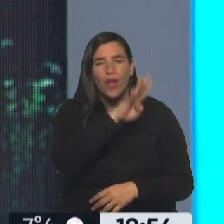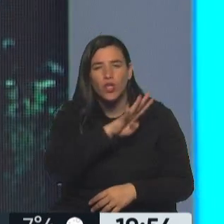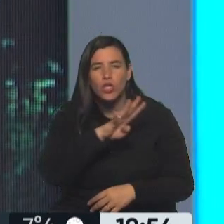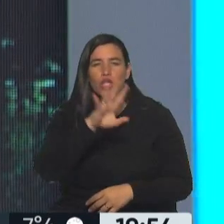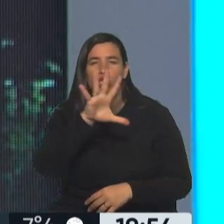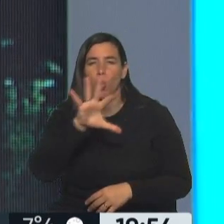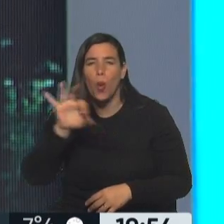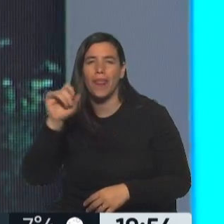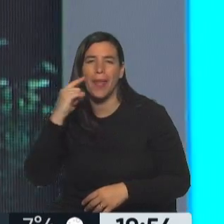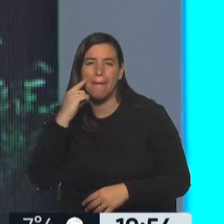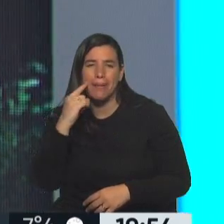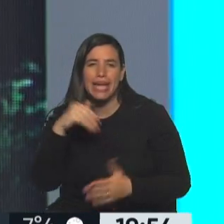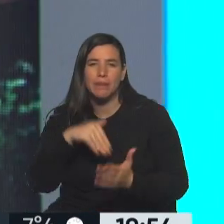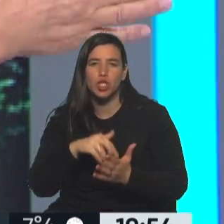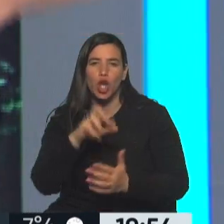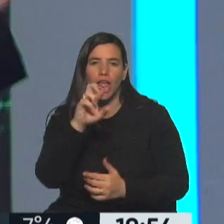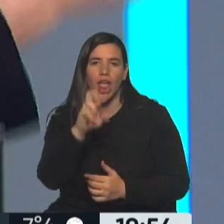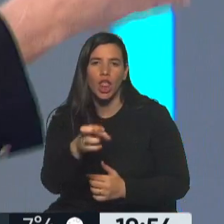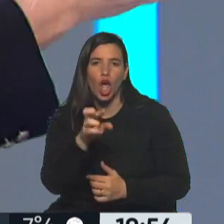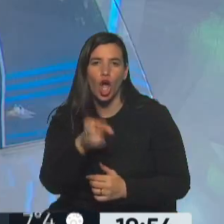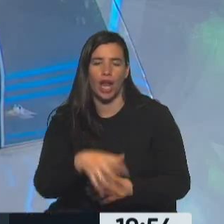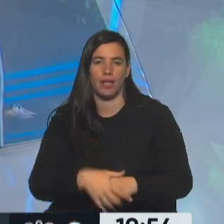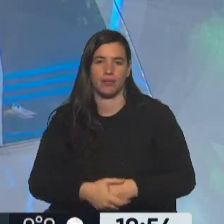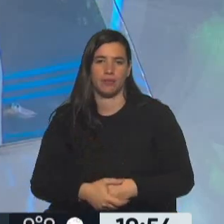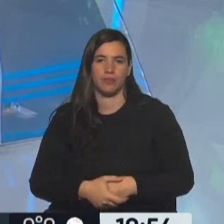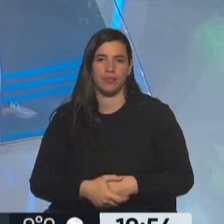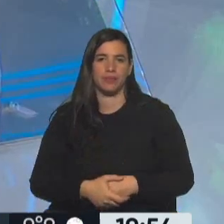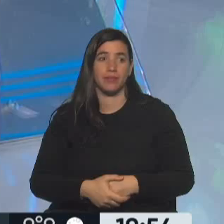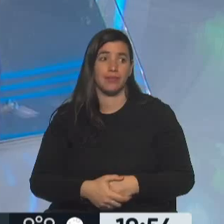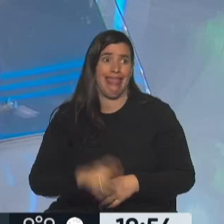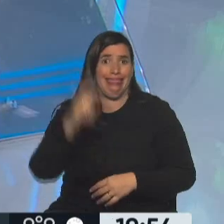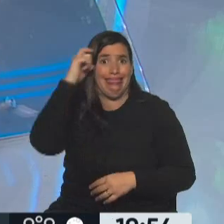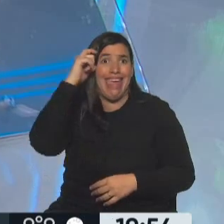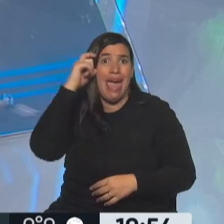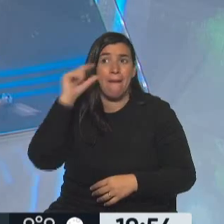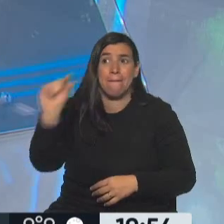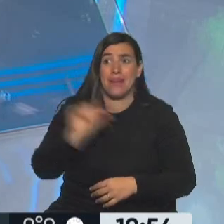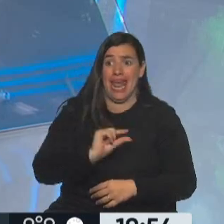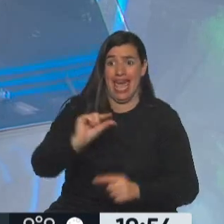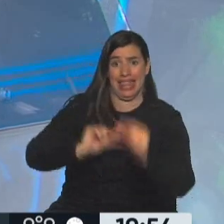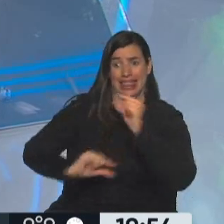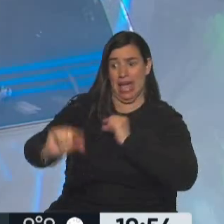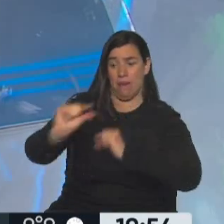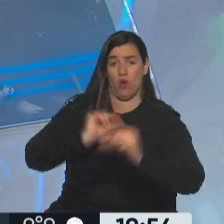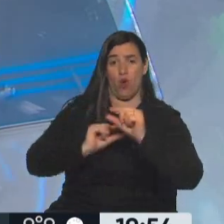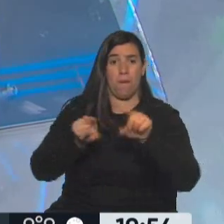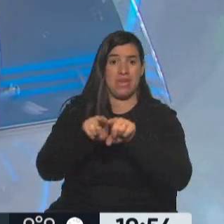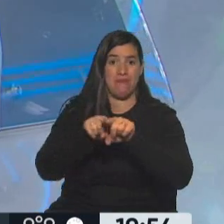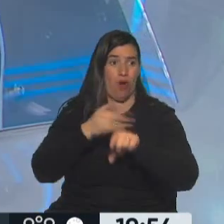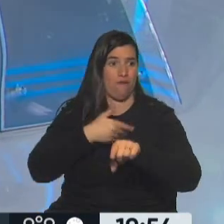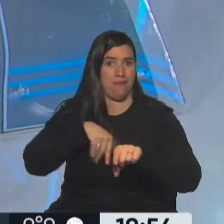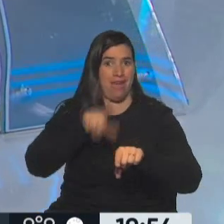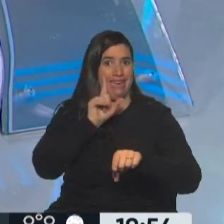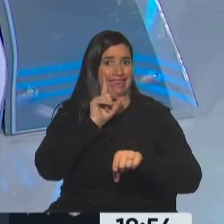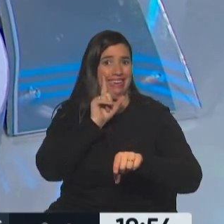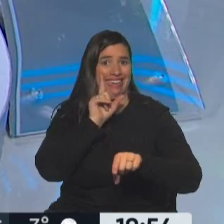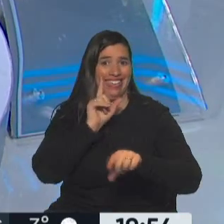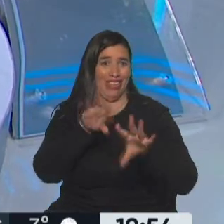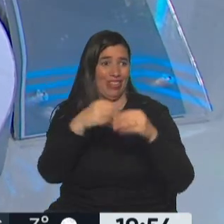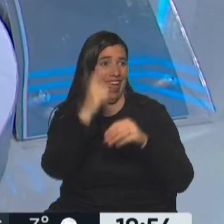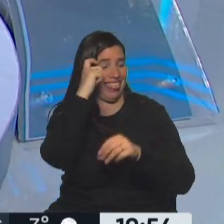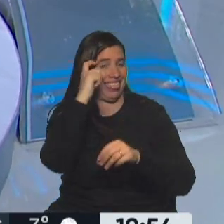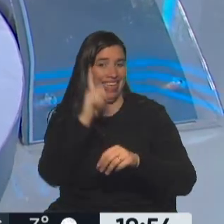mentiroso, es falaz, no se condice con lo que se observa en la realidad. ¿Y cómo se resisten a